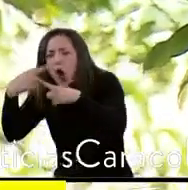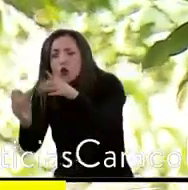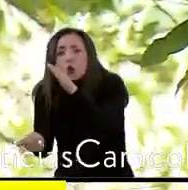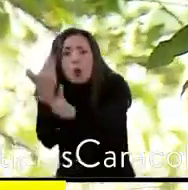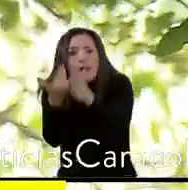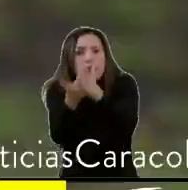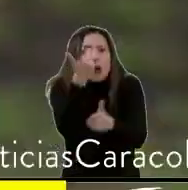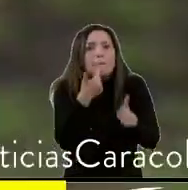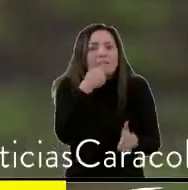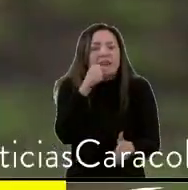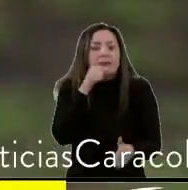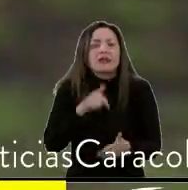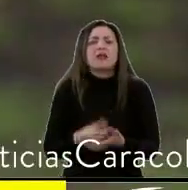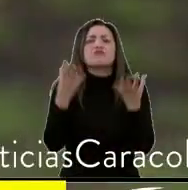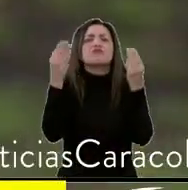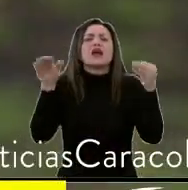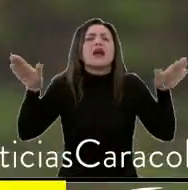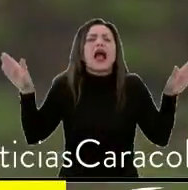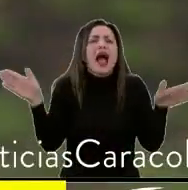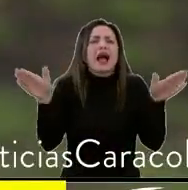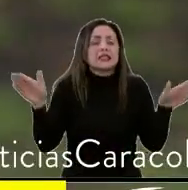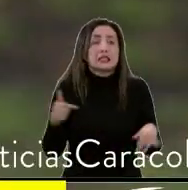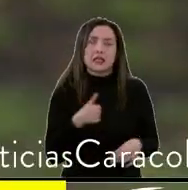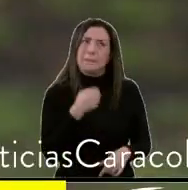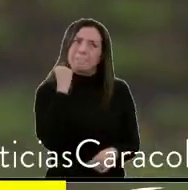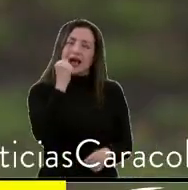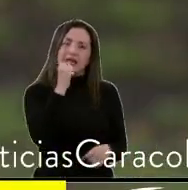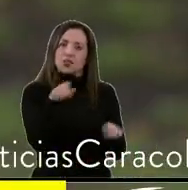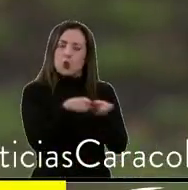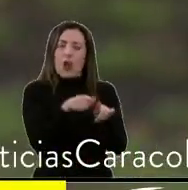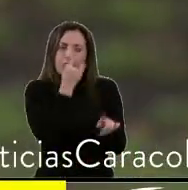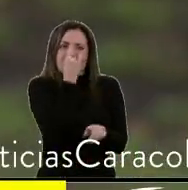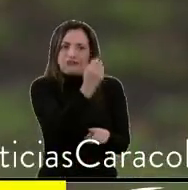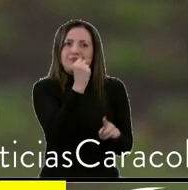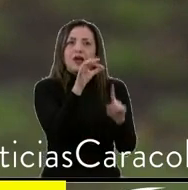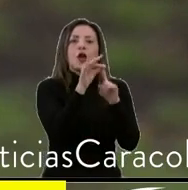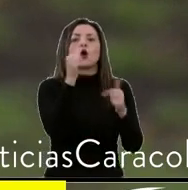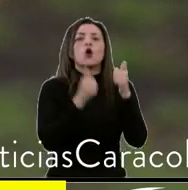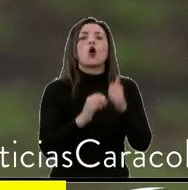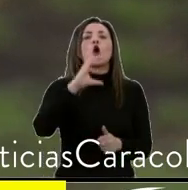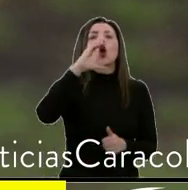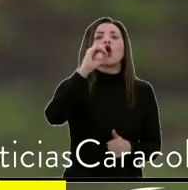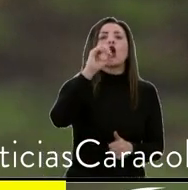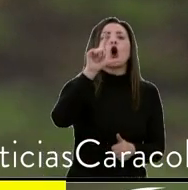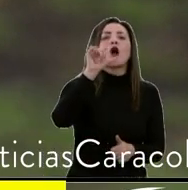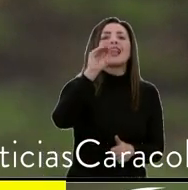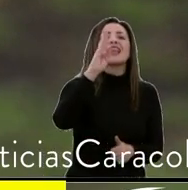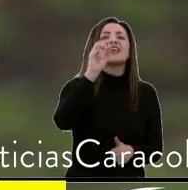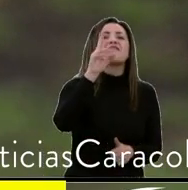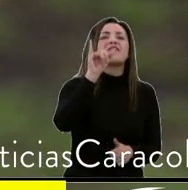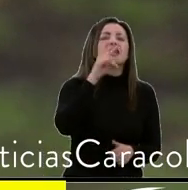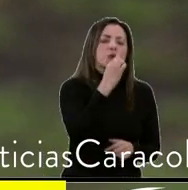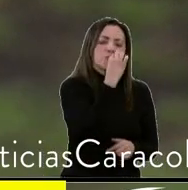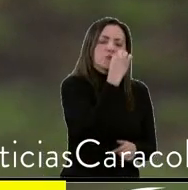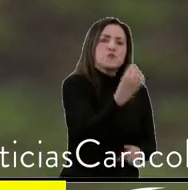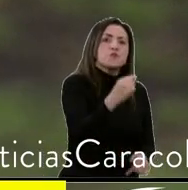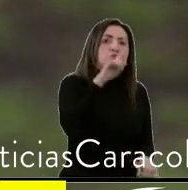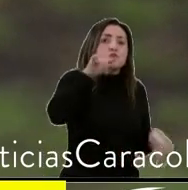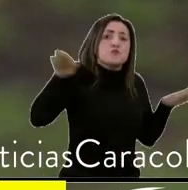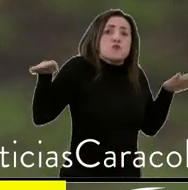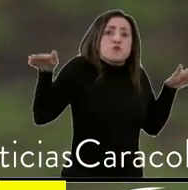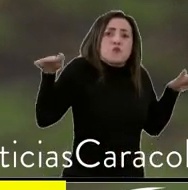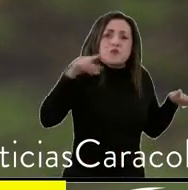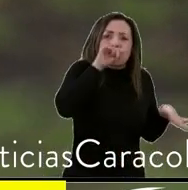Tenemos muchas aves. Voy a mencionar unas que me parecen especialmente interesantes. Una es un colibrí que se llama Eriocnemis isabelae, que es una